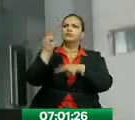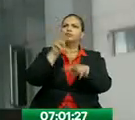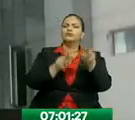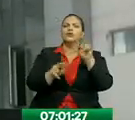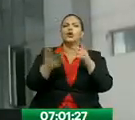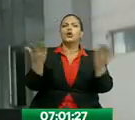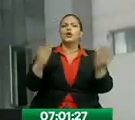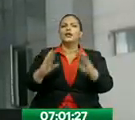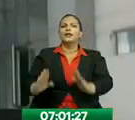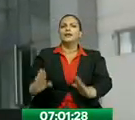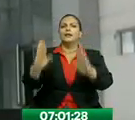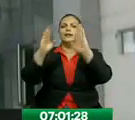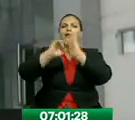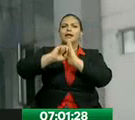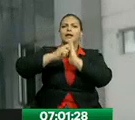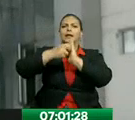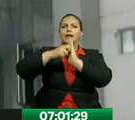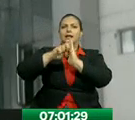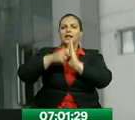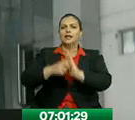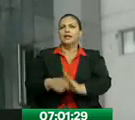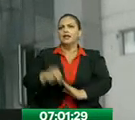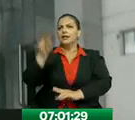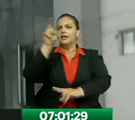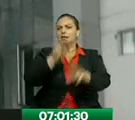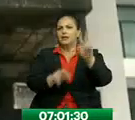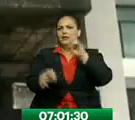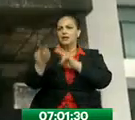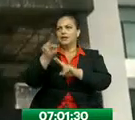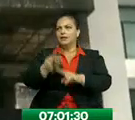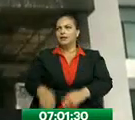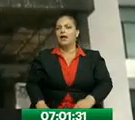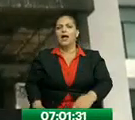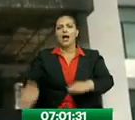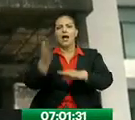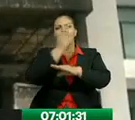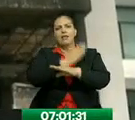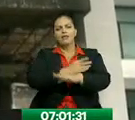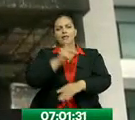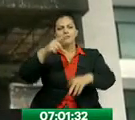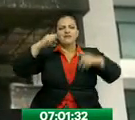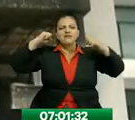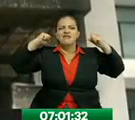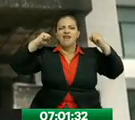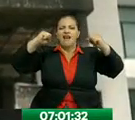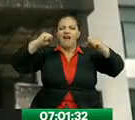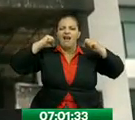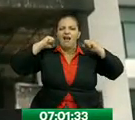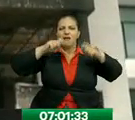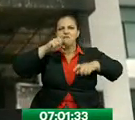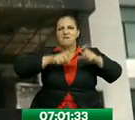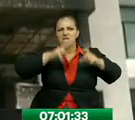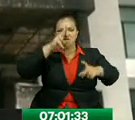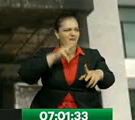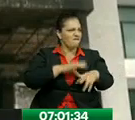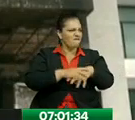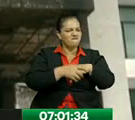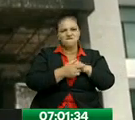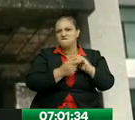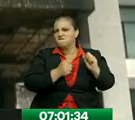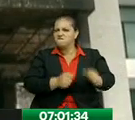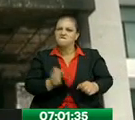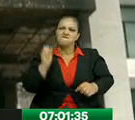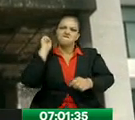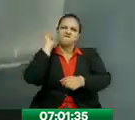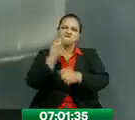para constatar los testimonios de los actos de violencia ocurridos en las manifestaciones contra las medidas económicas del